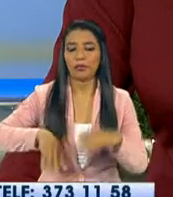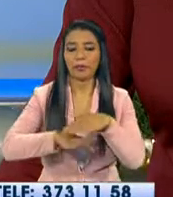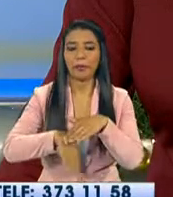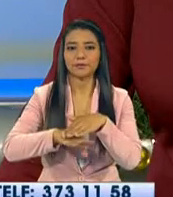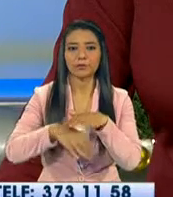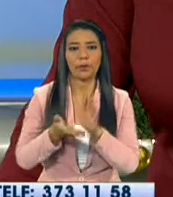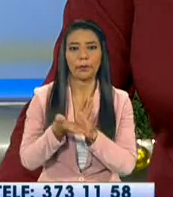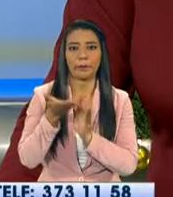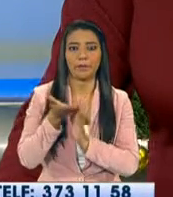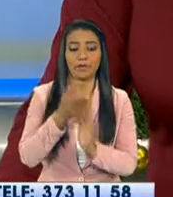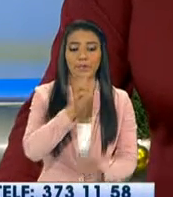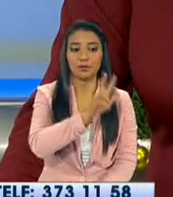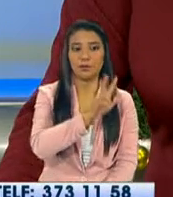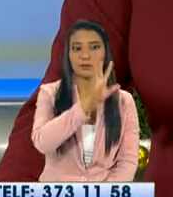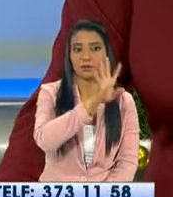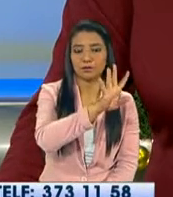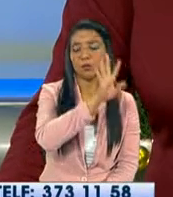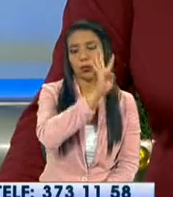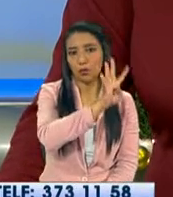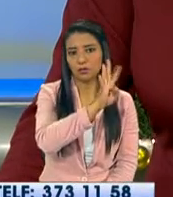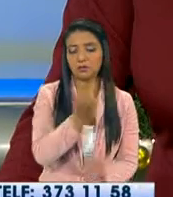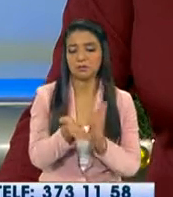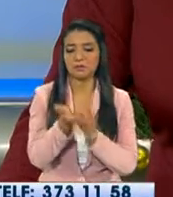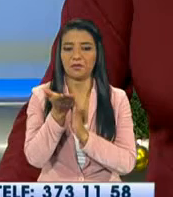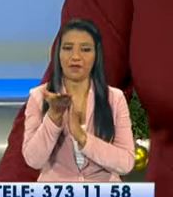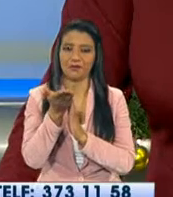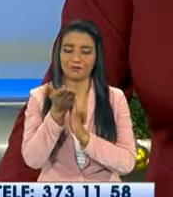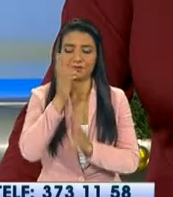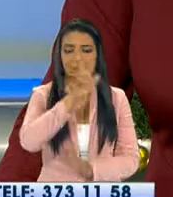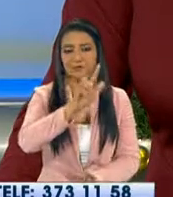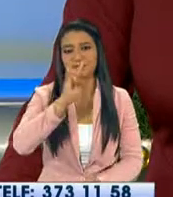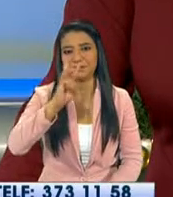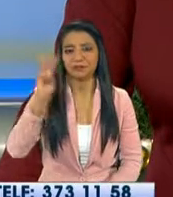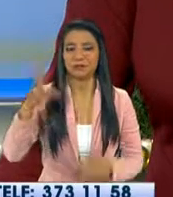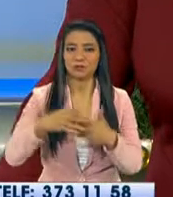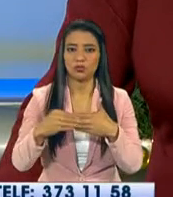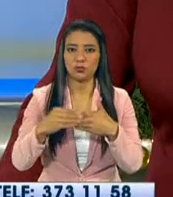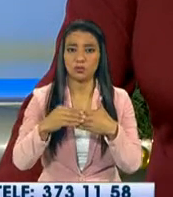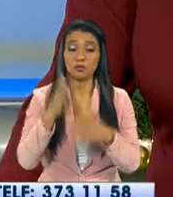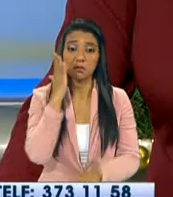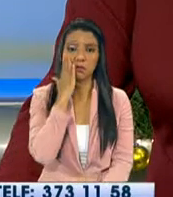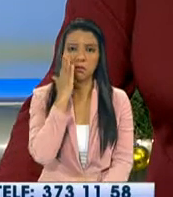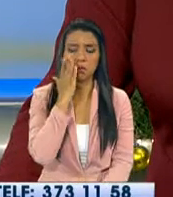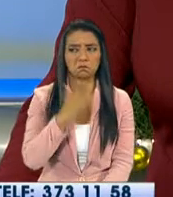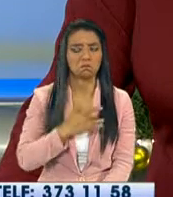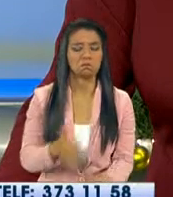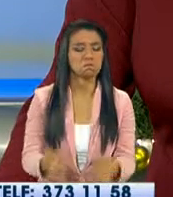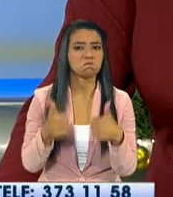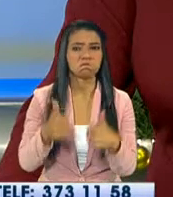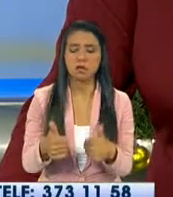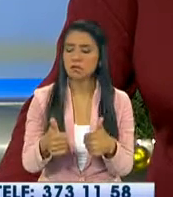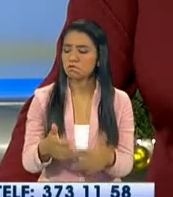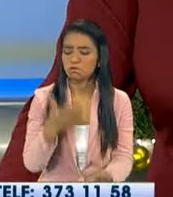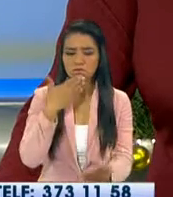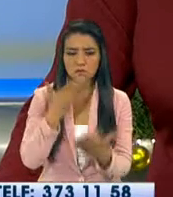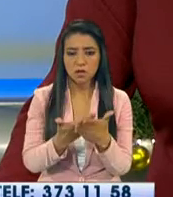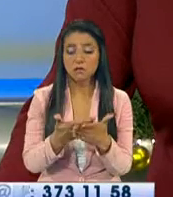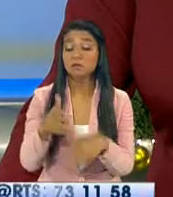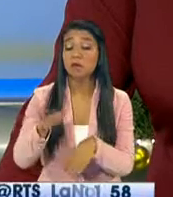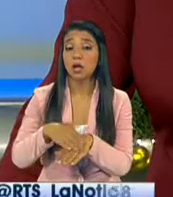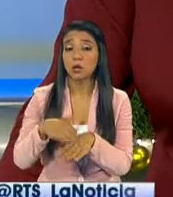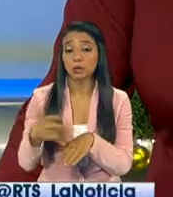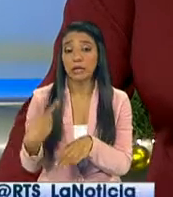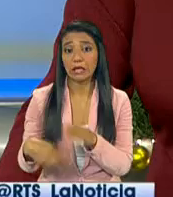pasó de 354 a 366 dólares. Algunas madres de familia ven con buenos ojos la medida porque utilizarán este dinero